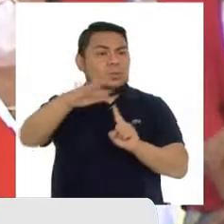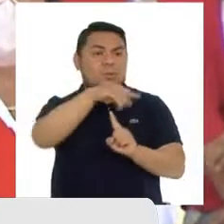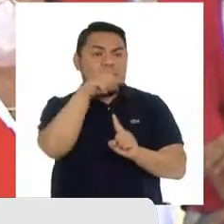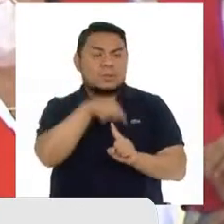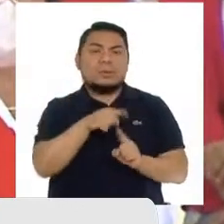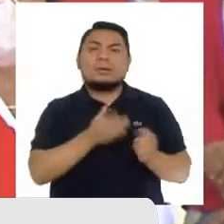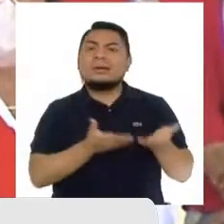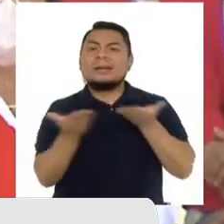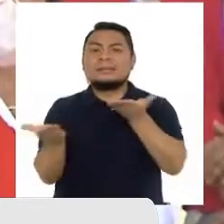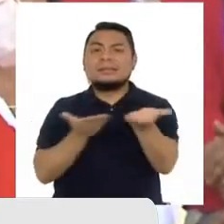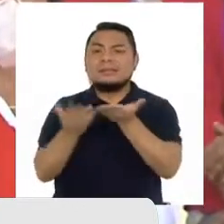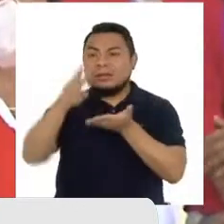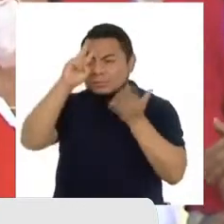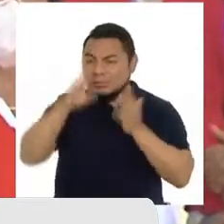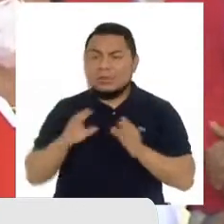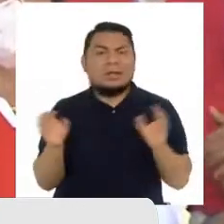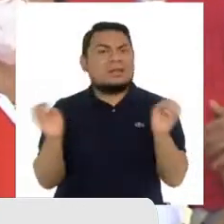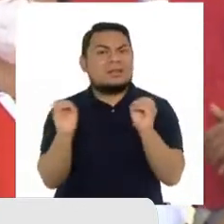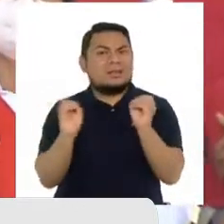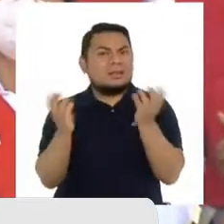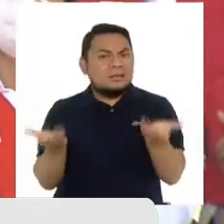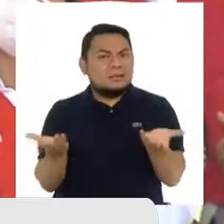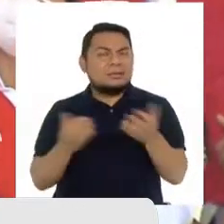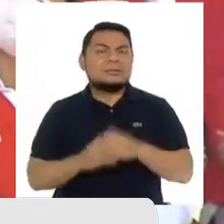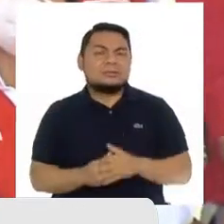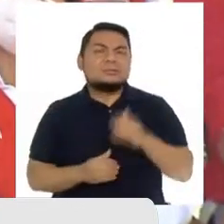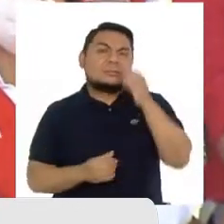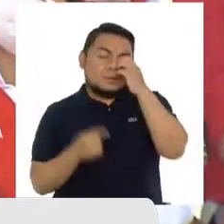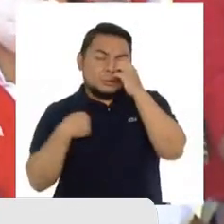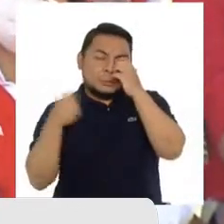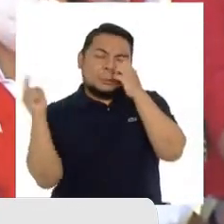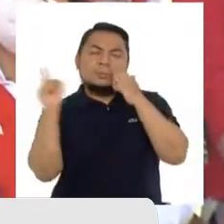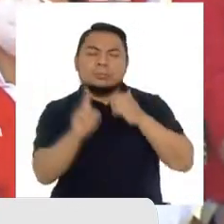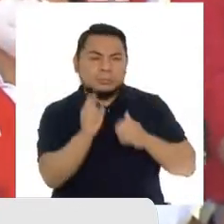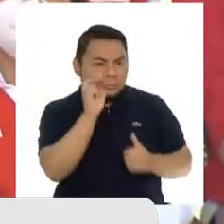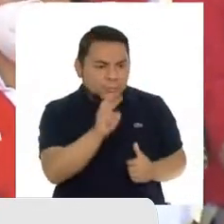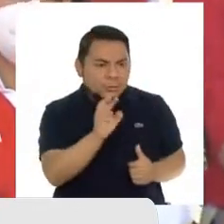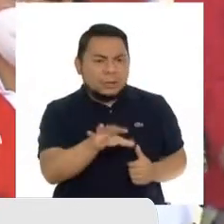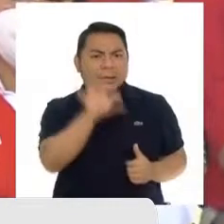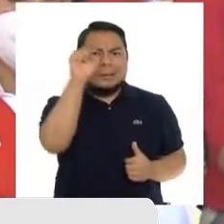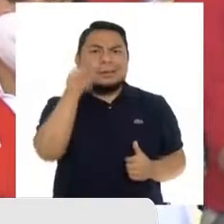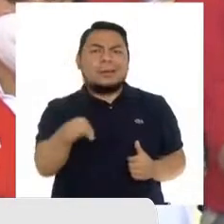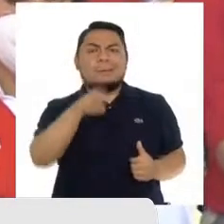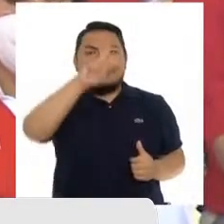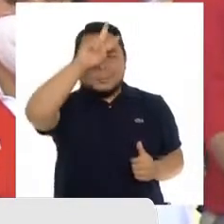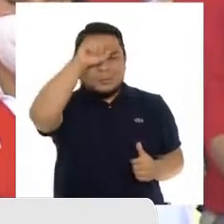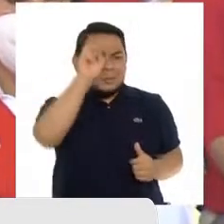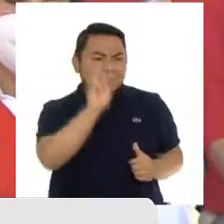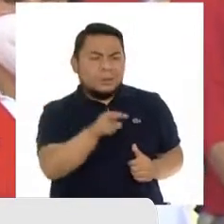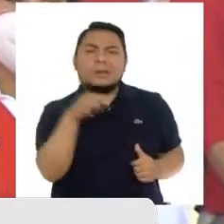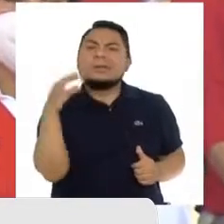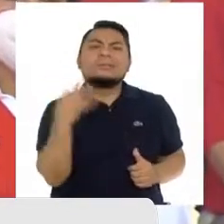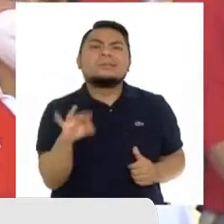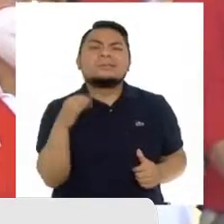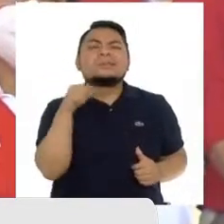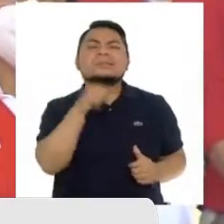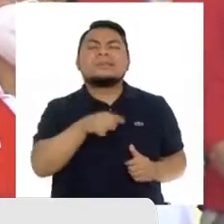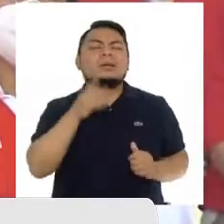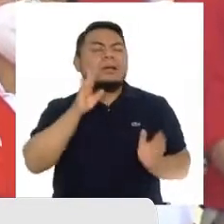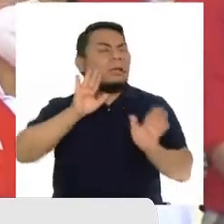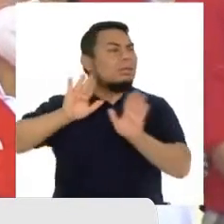servicio de los peruanos encontramos a un estado que siempre estuvo de